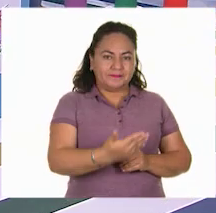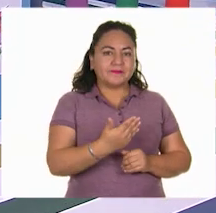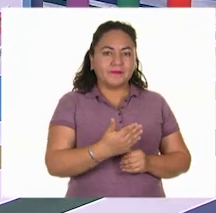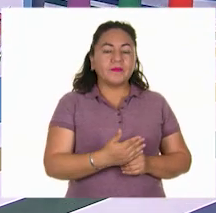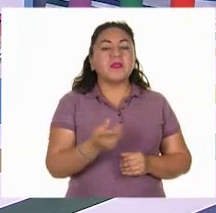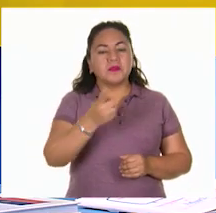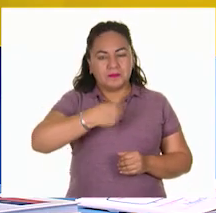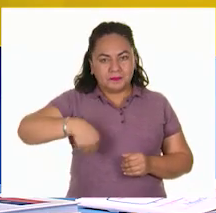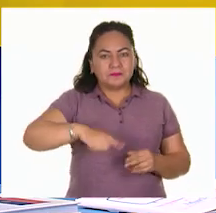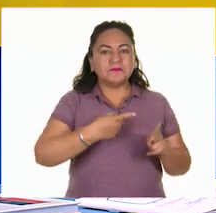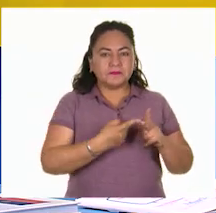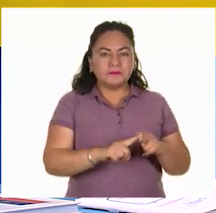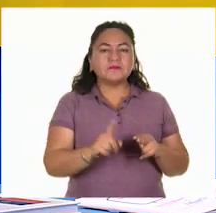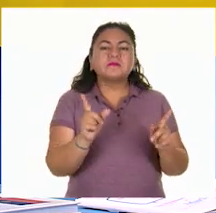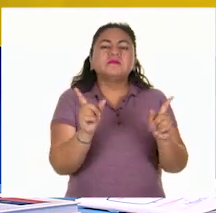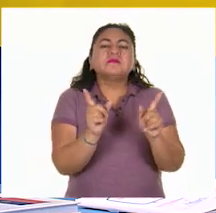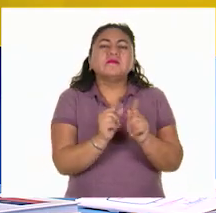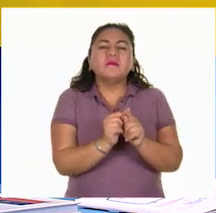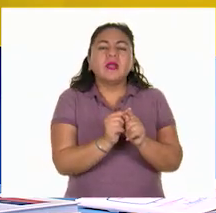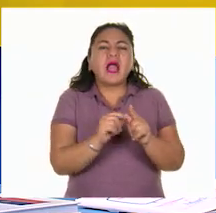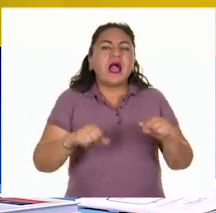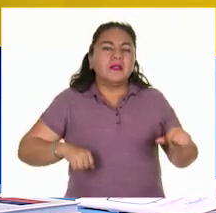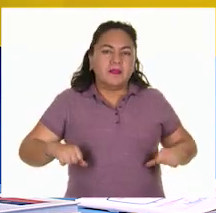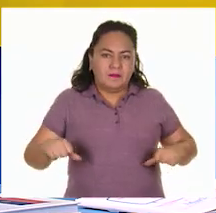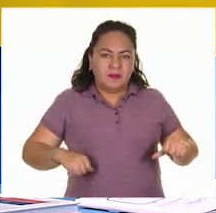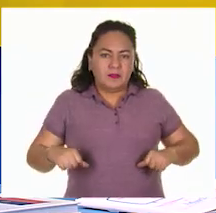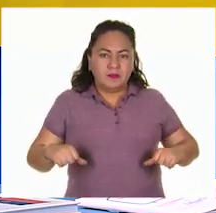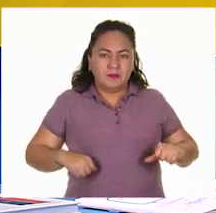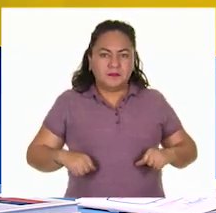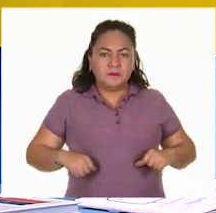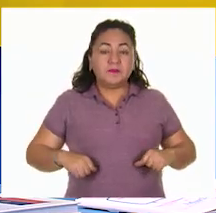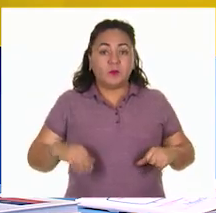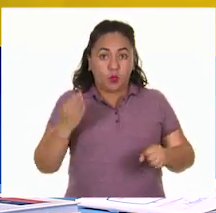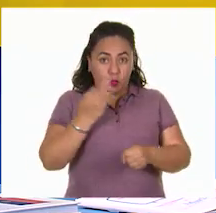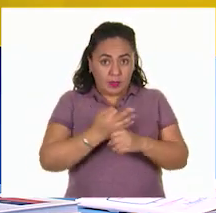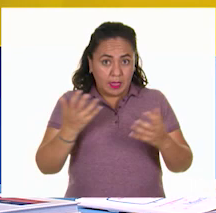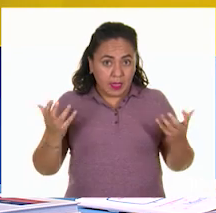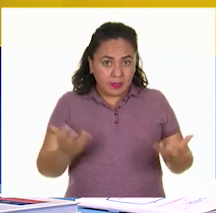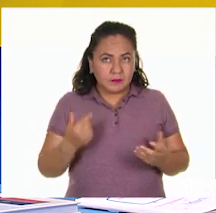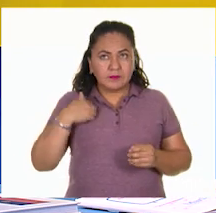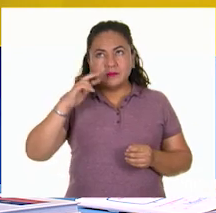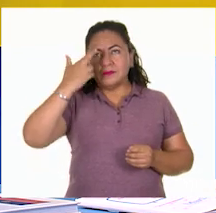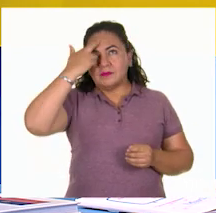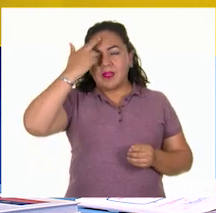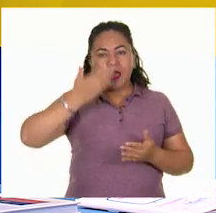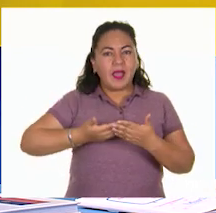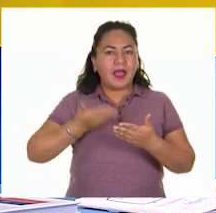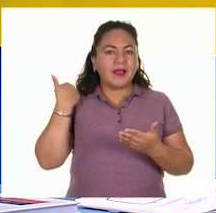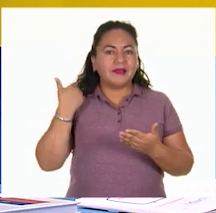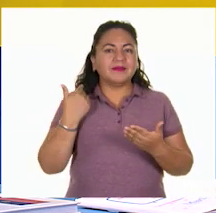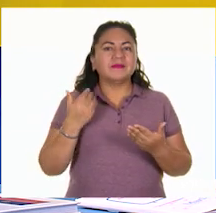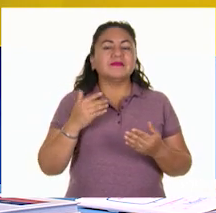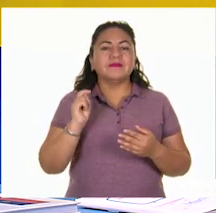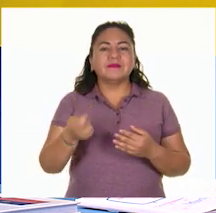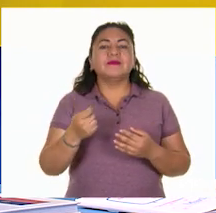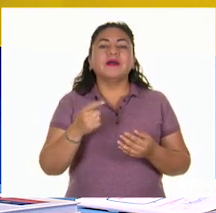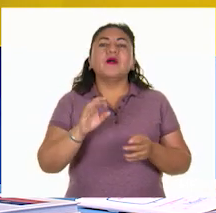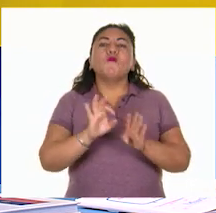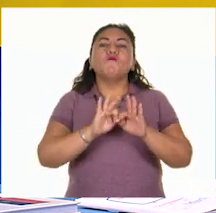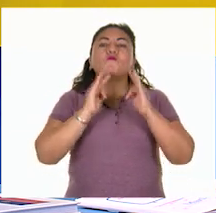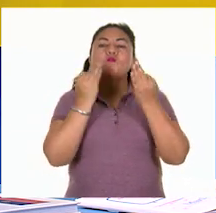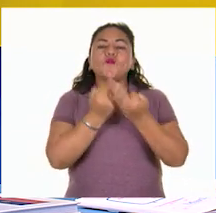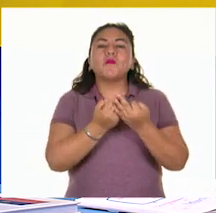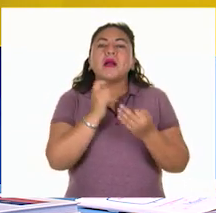entonces empecemos con una pequeña actividad. Para realizarla, recuerda lo trabajado en esta práctica social del